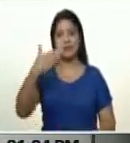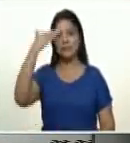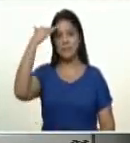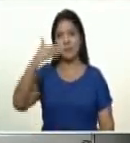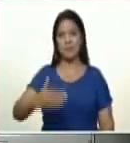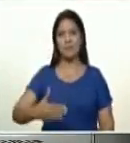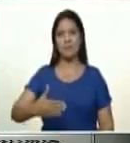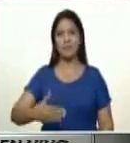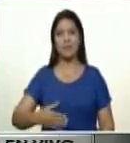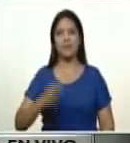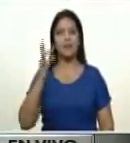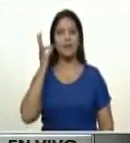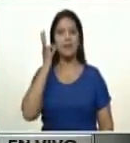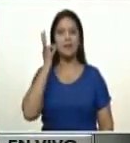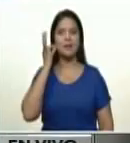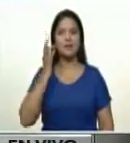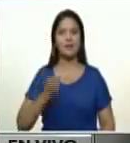jefa.